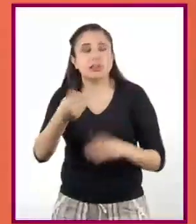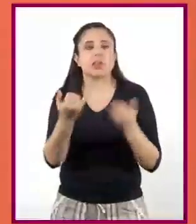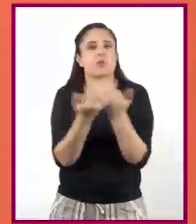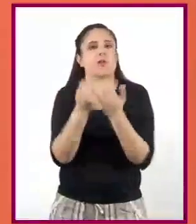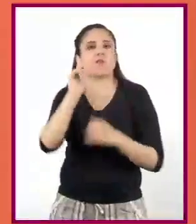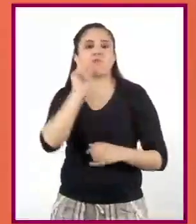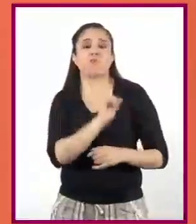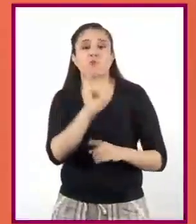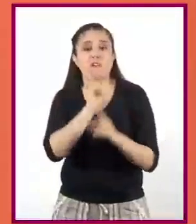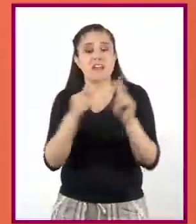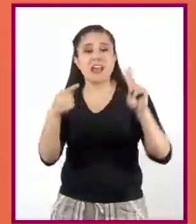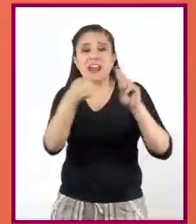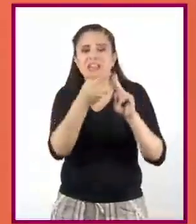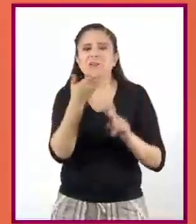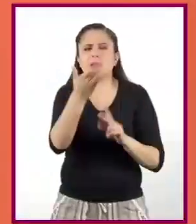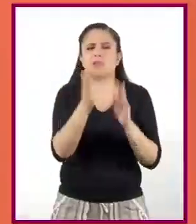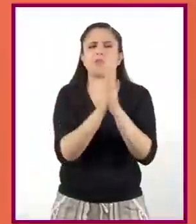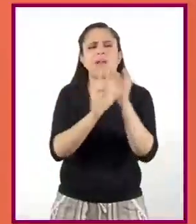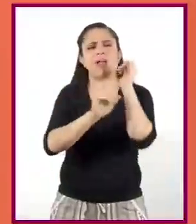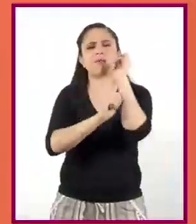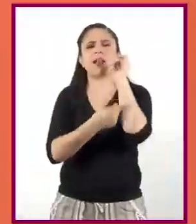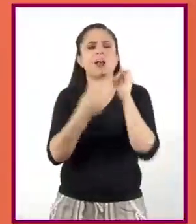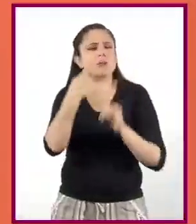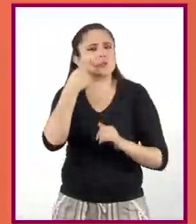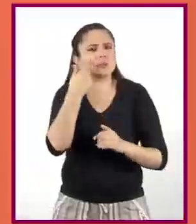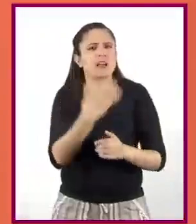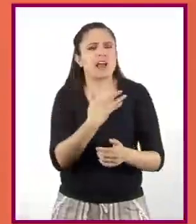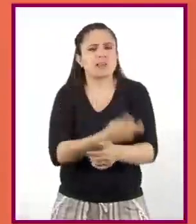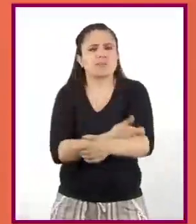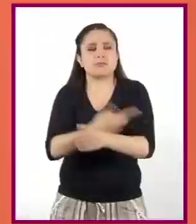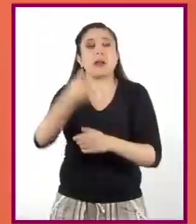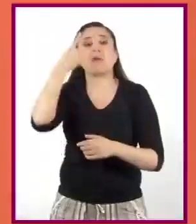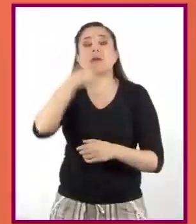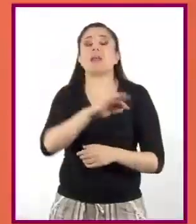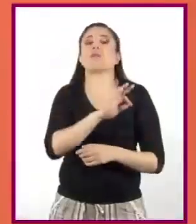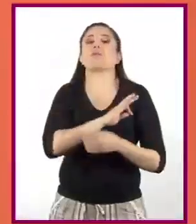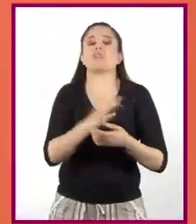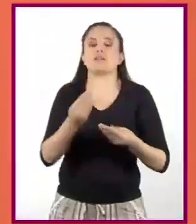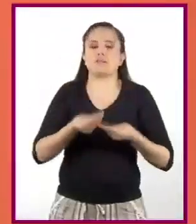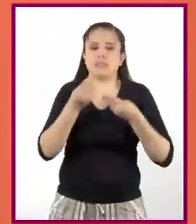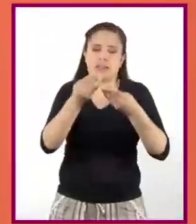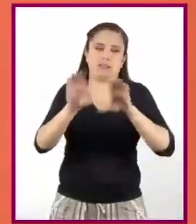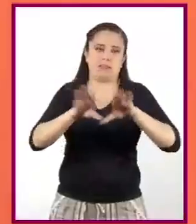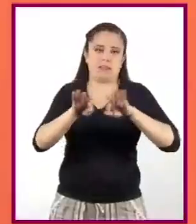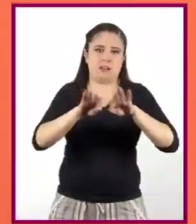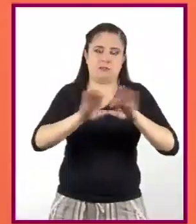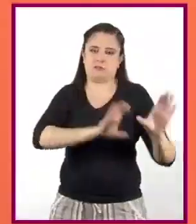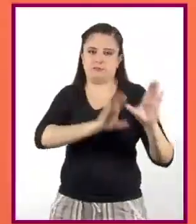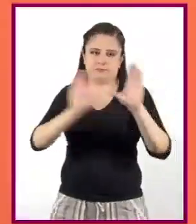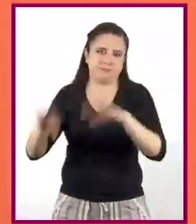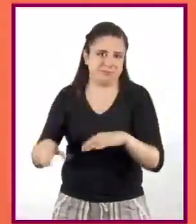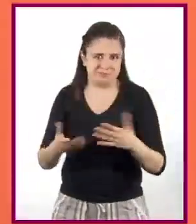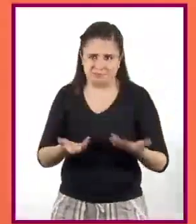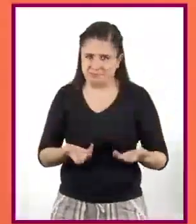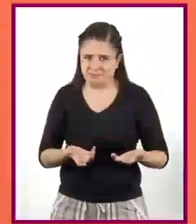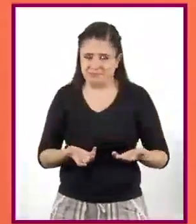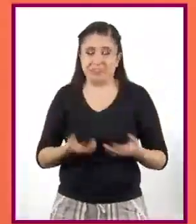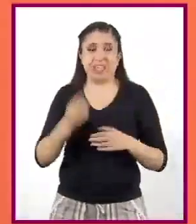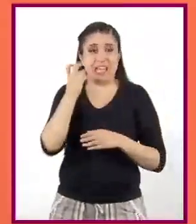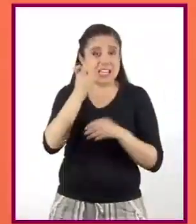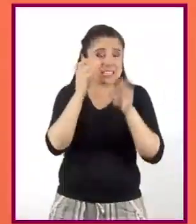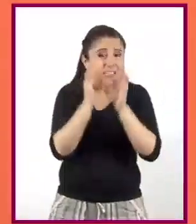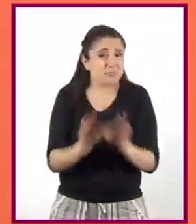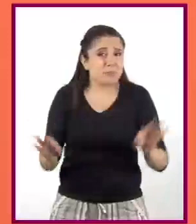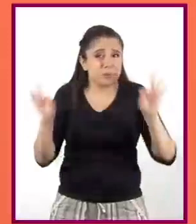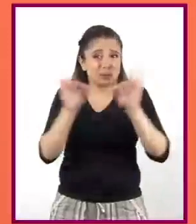mujeres a quienes se les solicitó una prueba de no gravidez para poder otorgarles un empleo. Lo importante